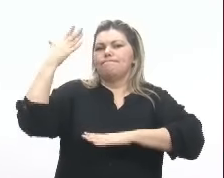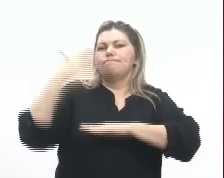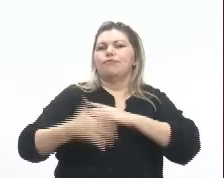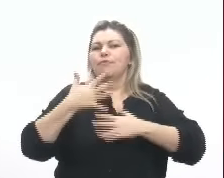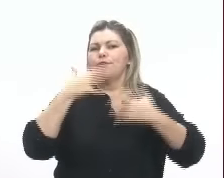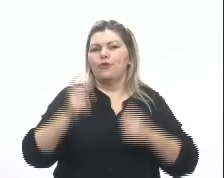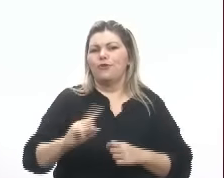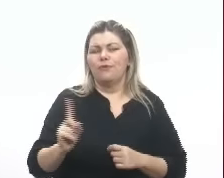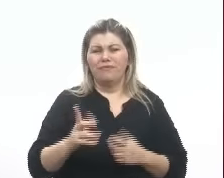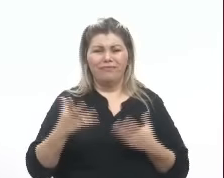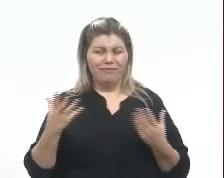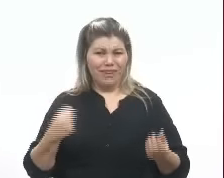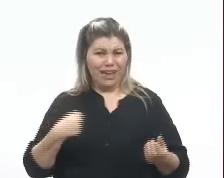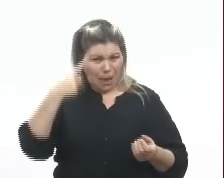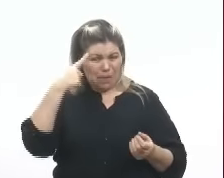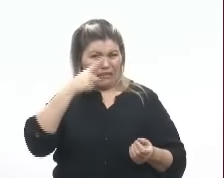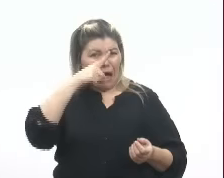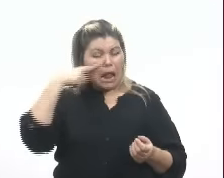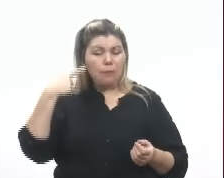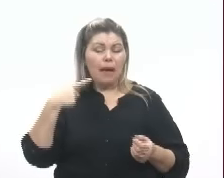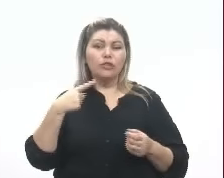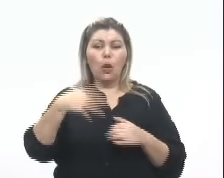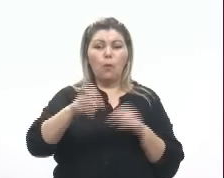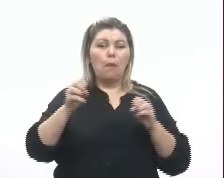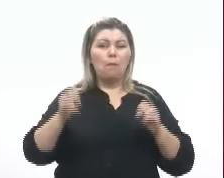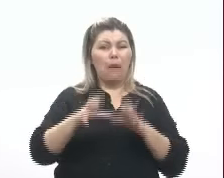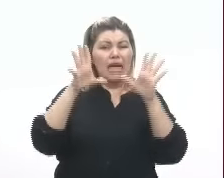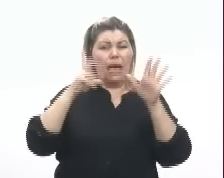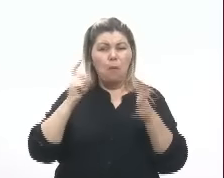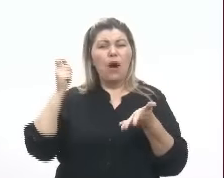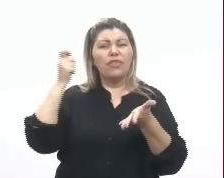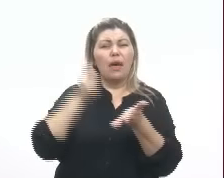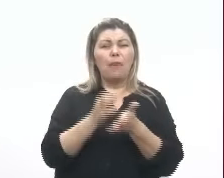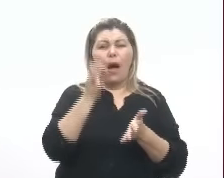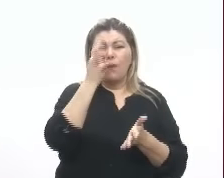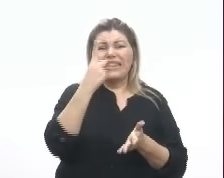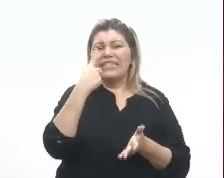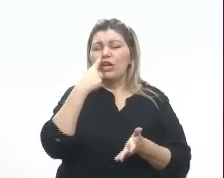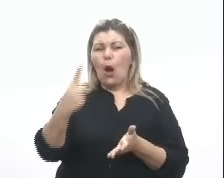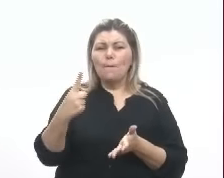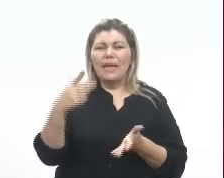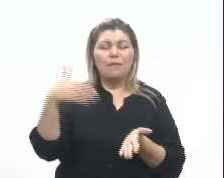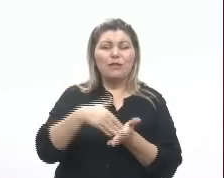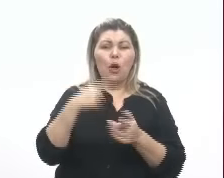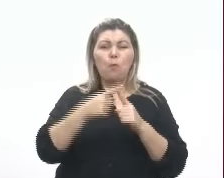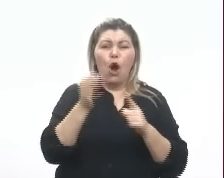¿Y qué creen, que Alberto era mago? ¿Que iba a pagar 25 mil millones por año?